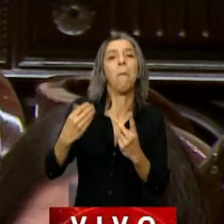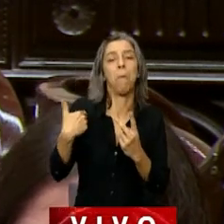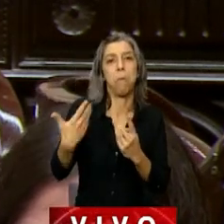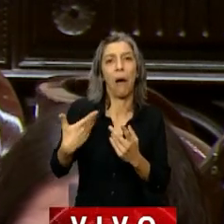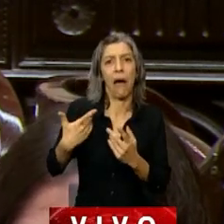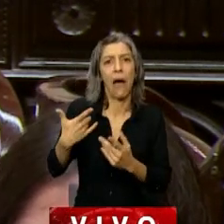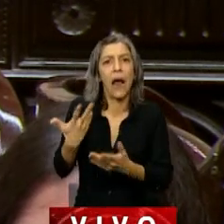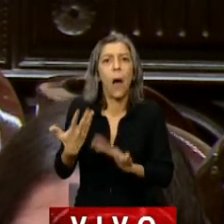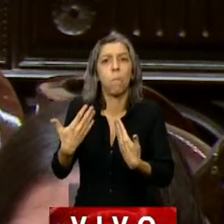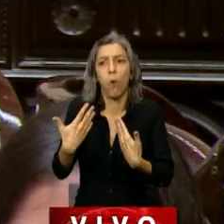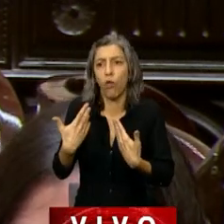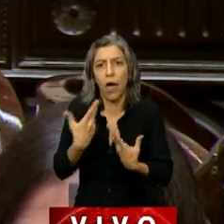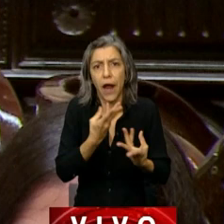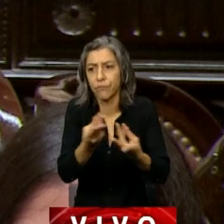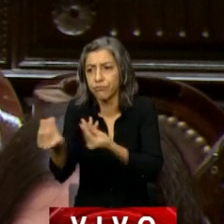básicas.